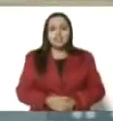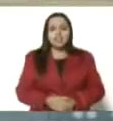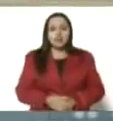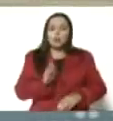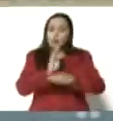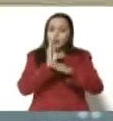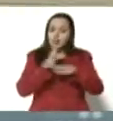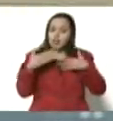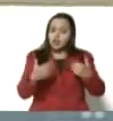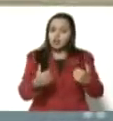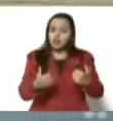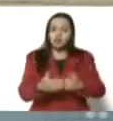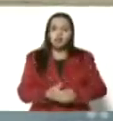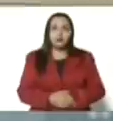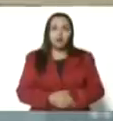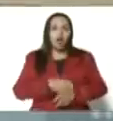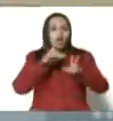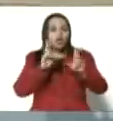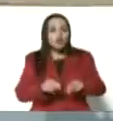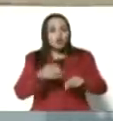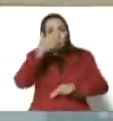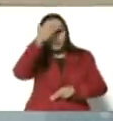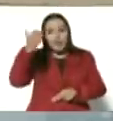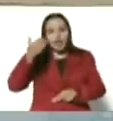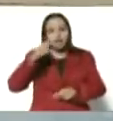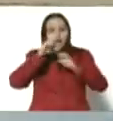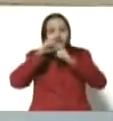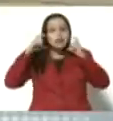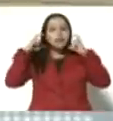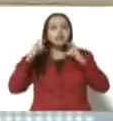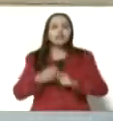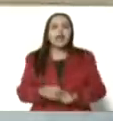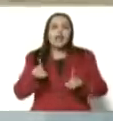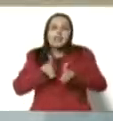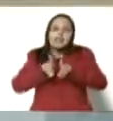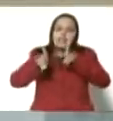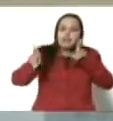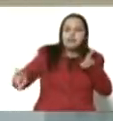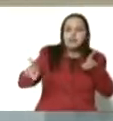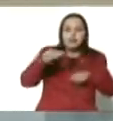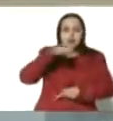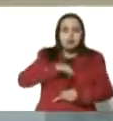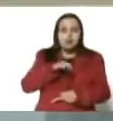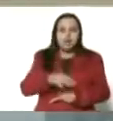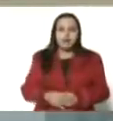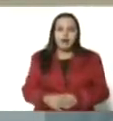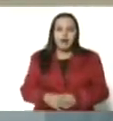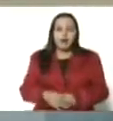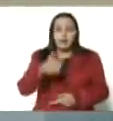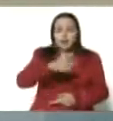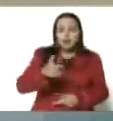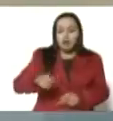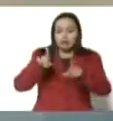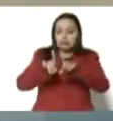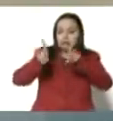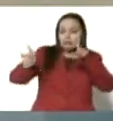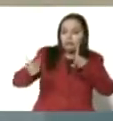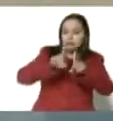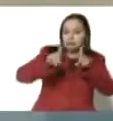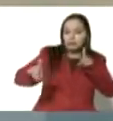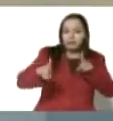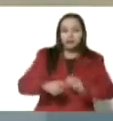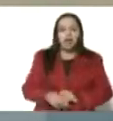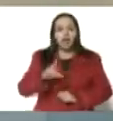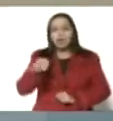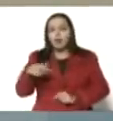bioseguridad. No abandonar nunca la mascarilla, el distanciamiento entre una persona y la otra, evitar contactos cercanos,